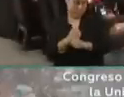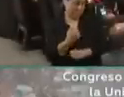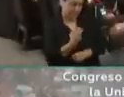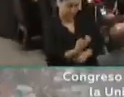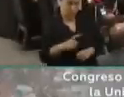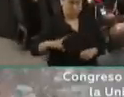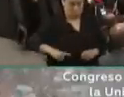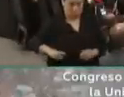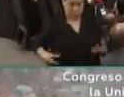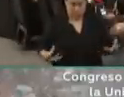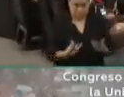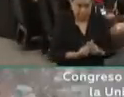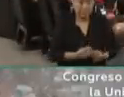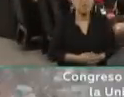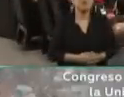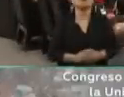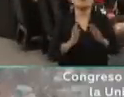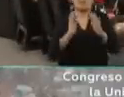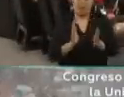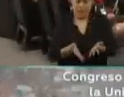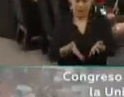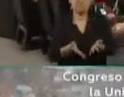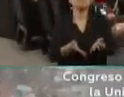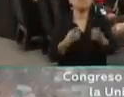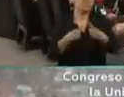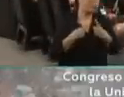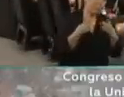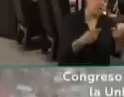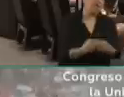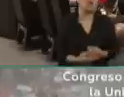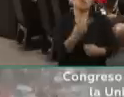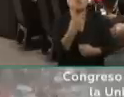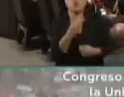gobierno se han distribuido